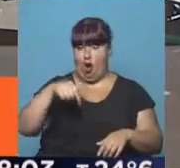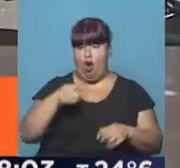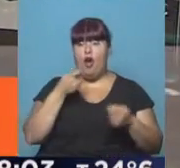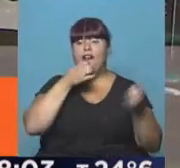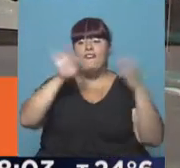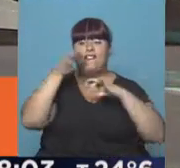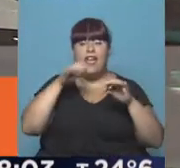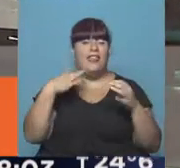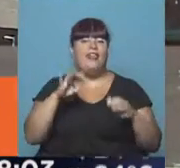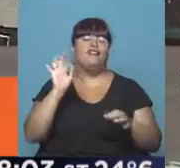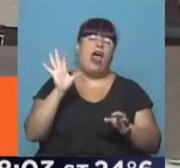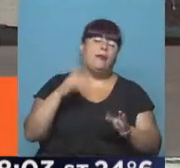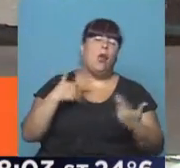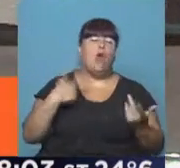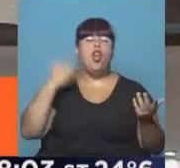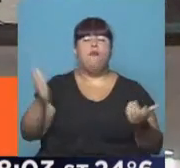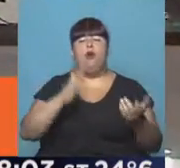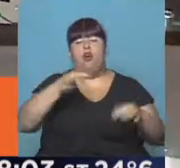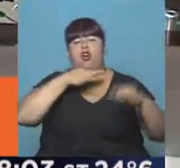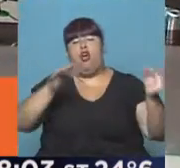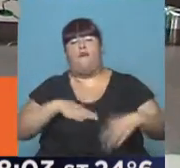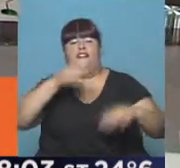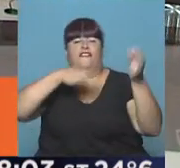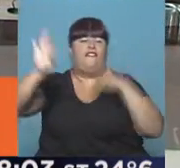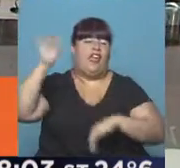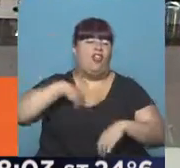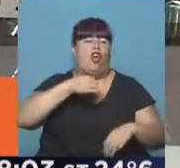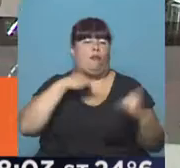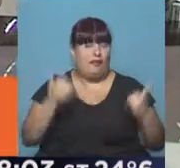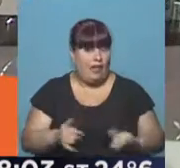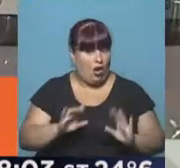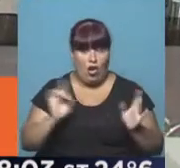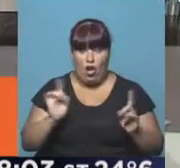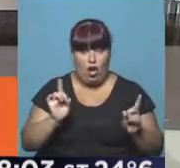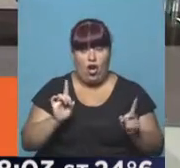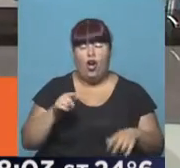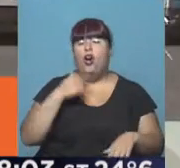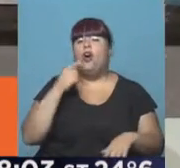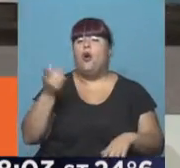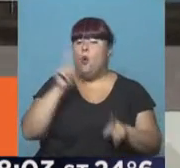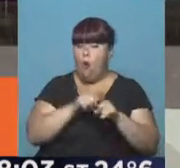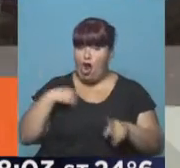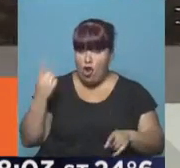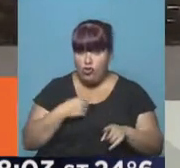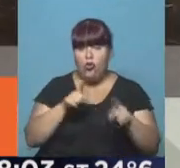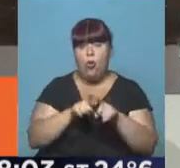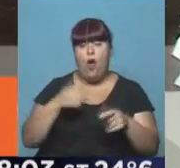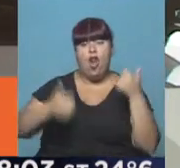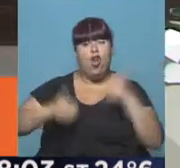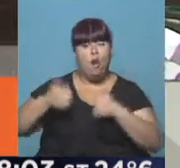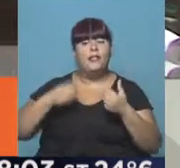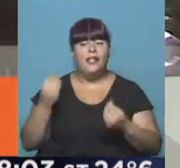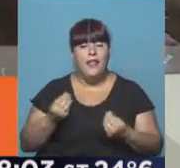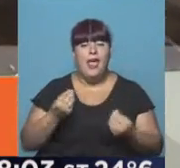mercado no solamente tener la voluntad es ir produzco lo que quiero y lo vendo en el momento que lo tengo sino que como hicimos nosotros y como hacen otros competidores